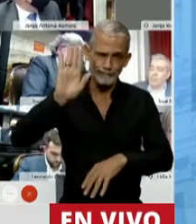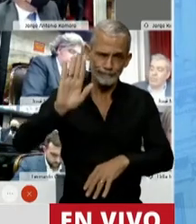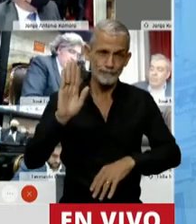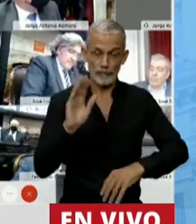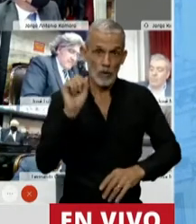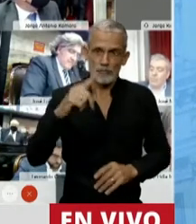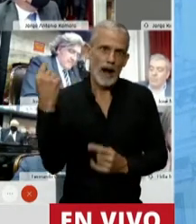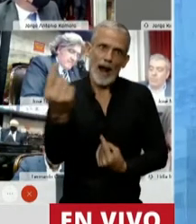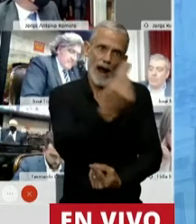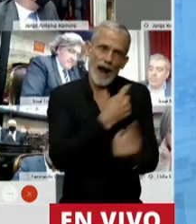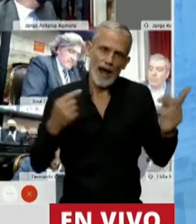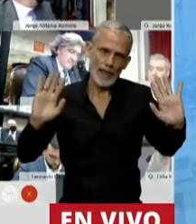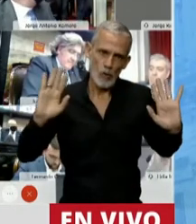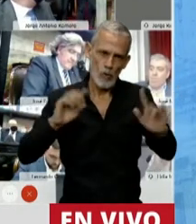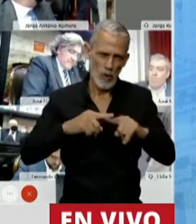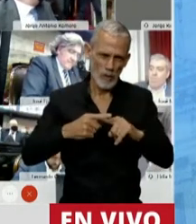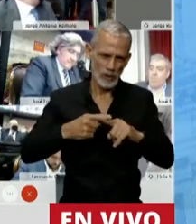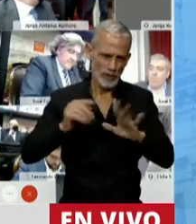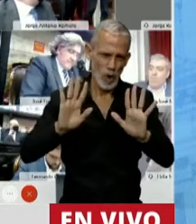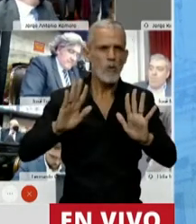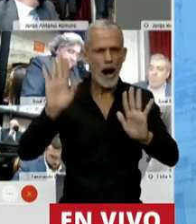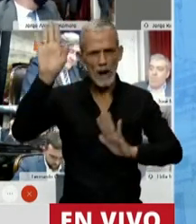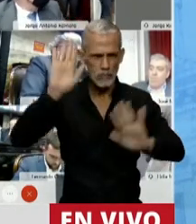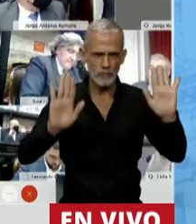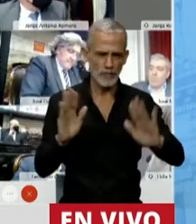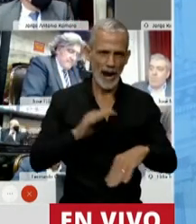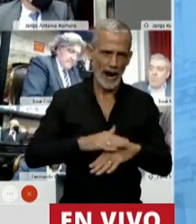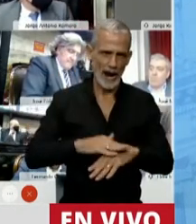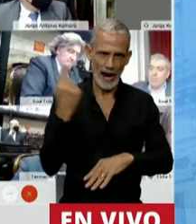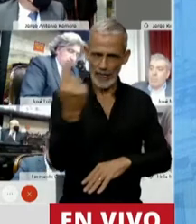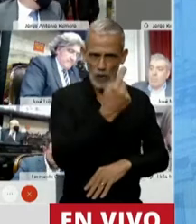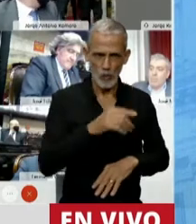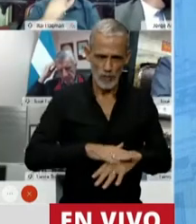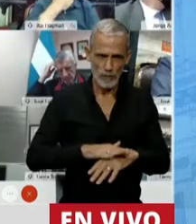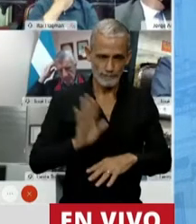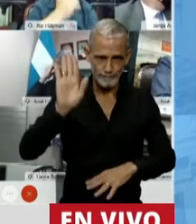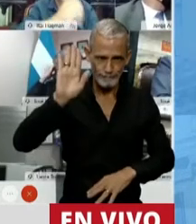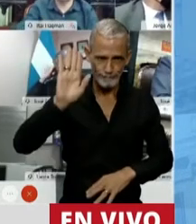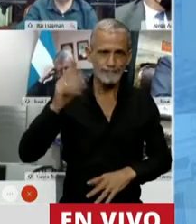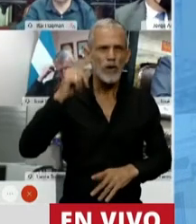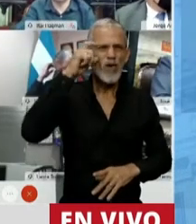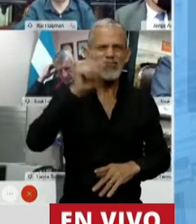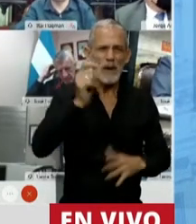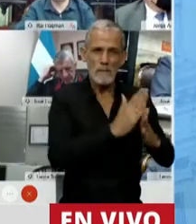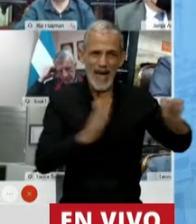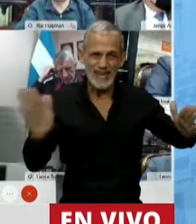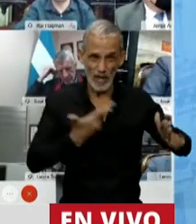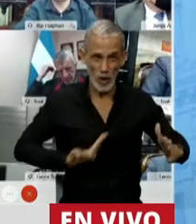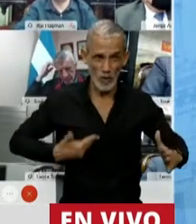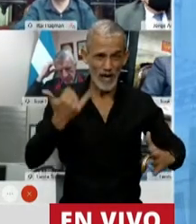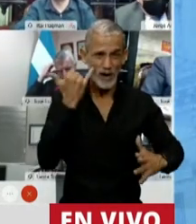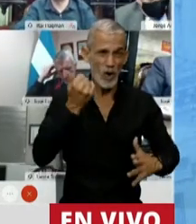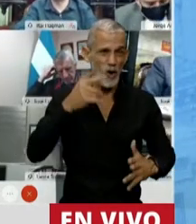hacerse cargo cada uno, más allá de todo, porque esta Argentina no es únicamente que estos 10 meses de gobierno del